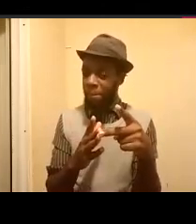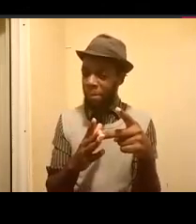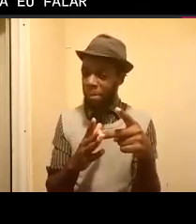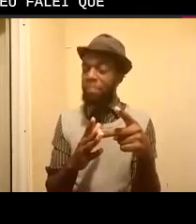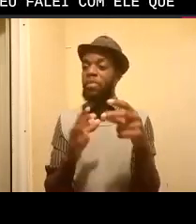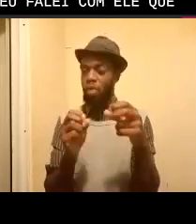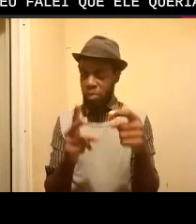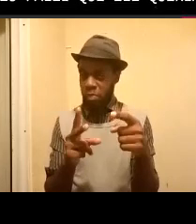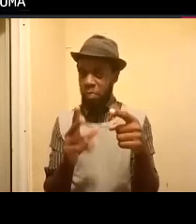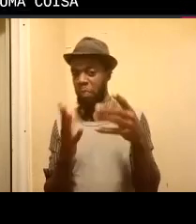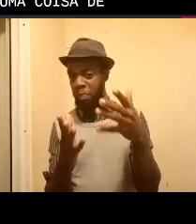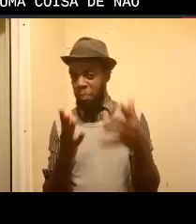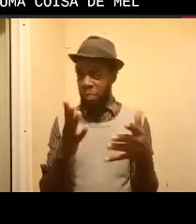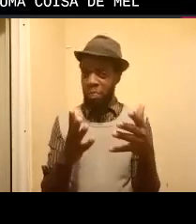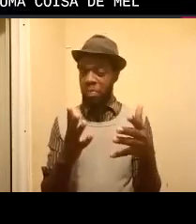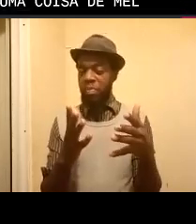ok.